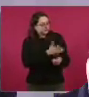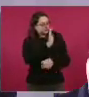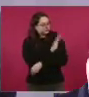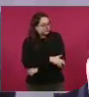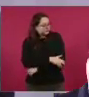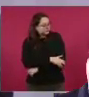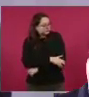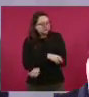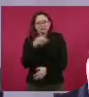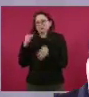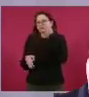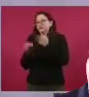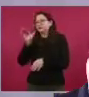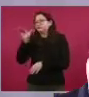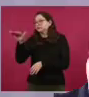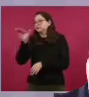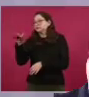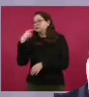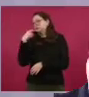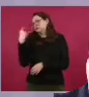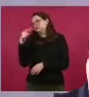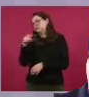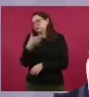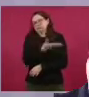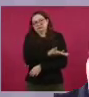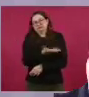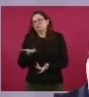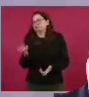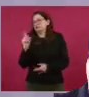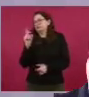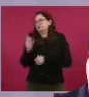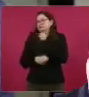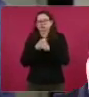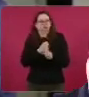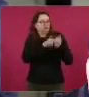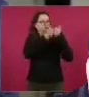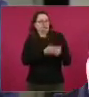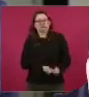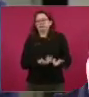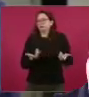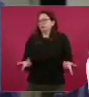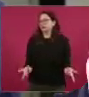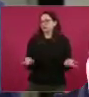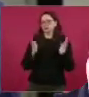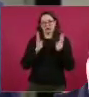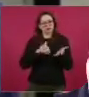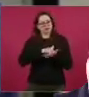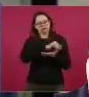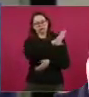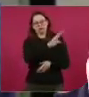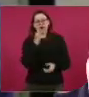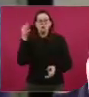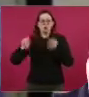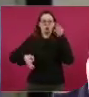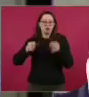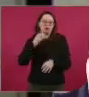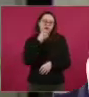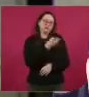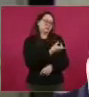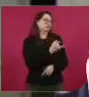y el juez les dio la razón y a hueca lala.